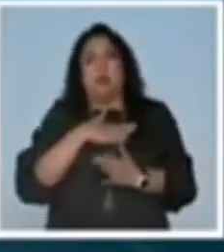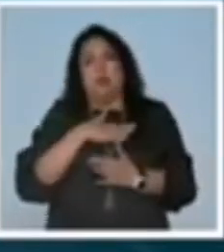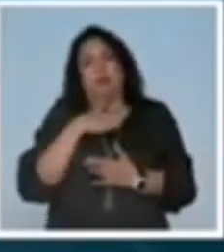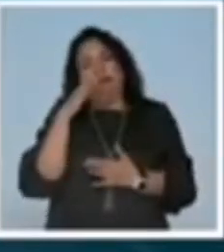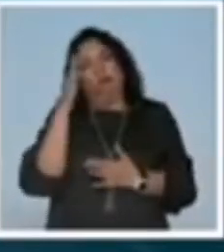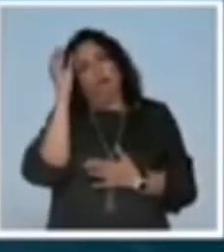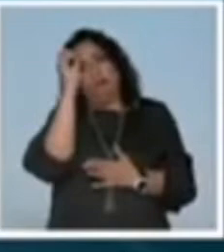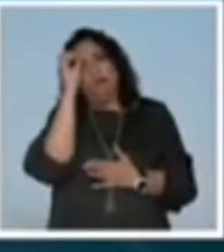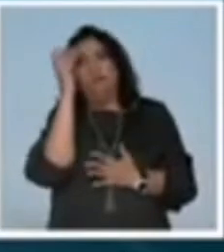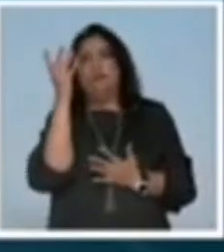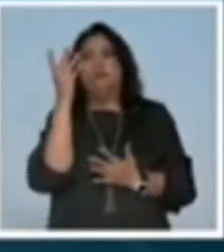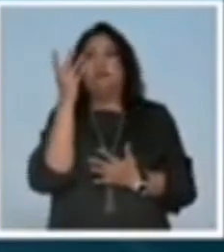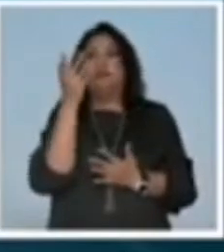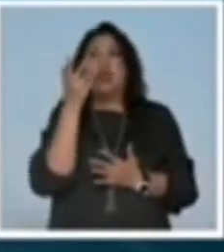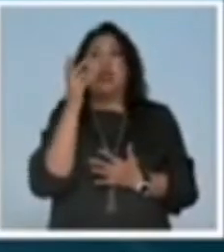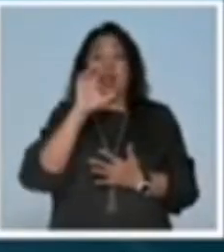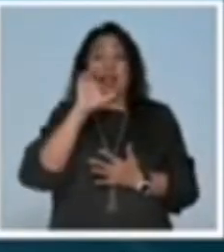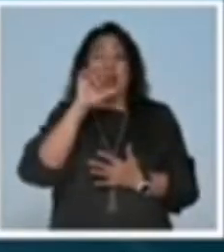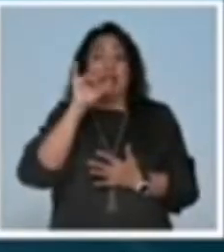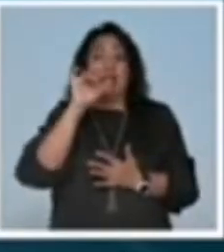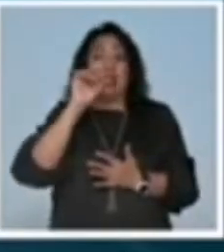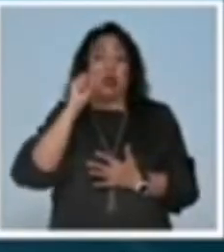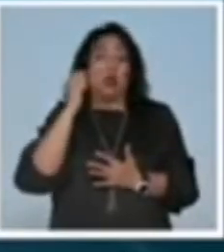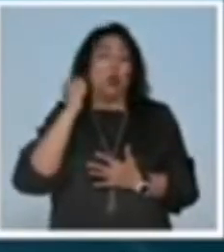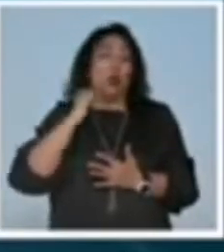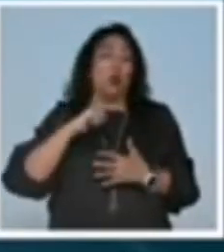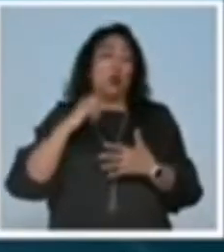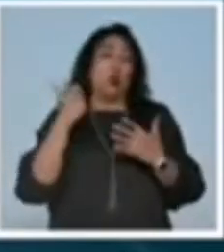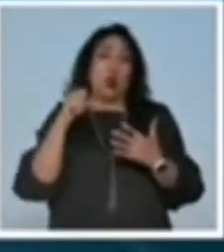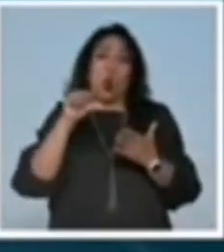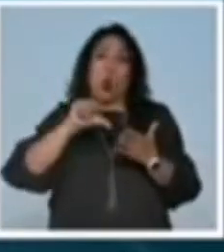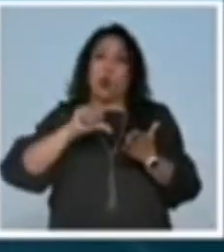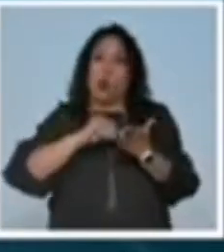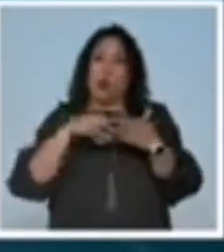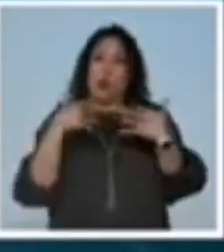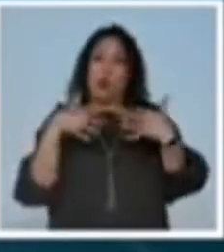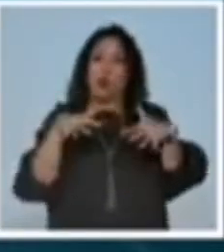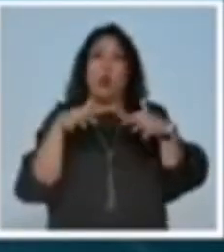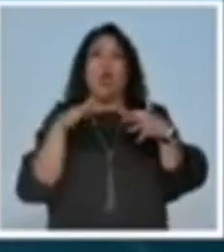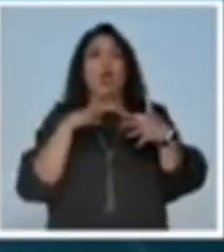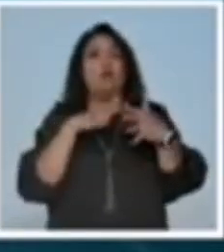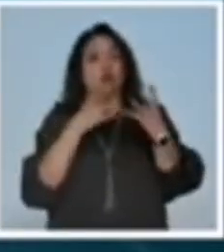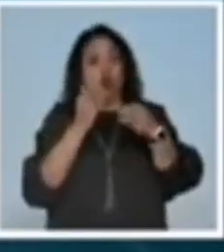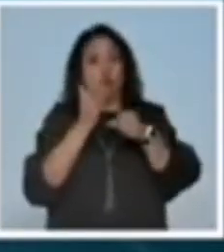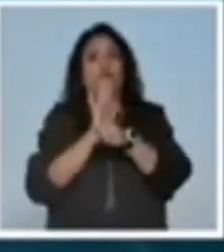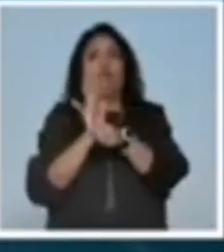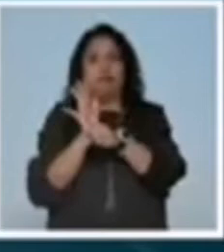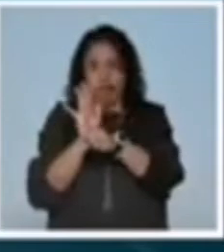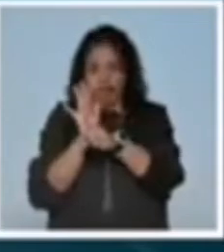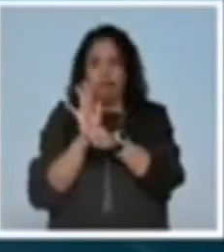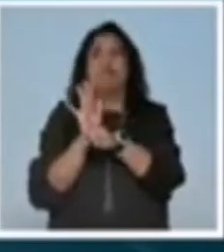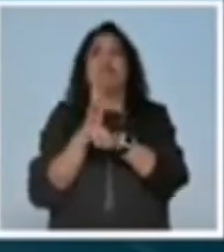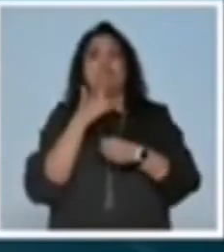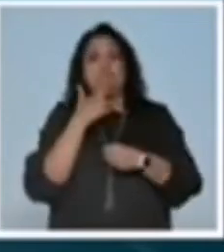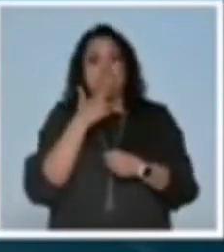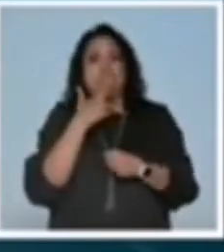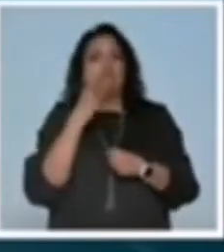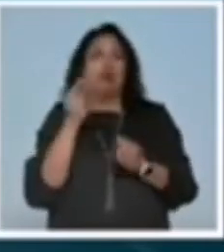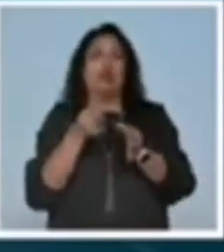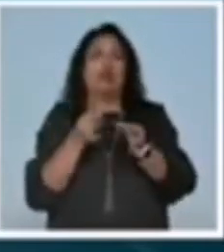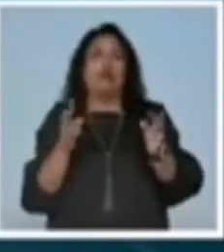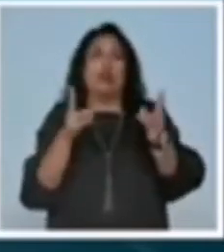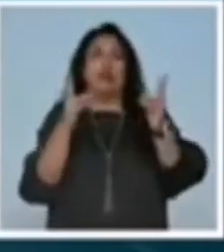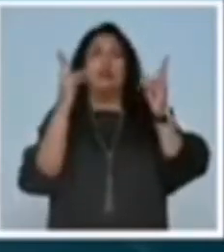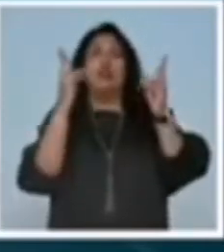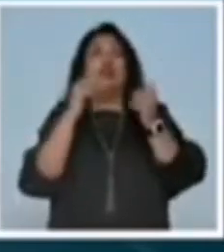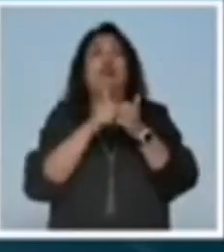que los grandes clásicos siguen siendo los grandes clásicos, y yo creo que hay muchas películas que se utiliza mucho esta frase,